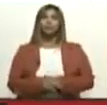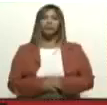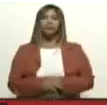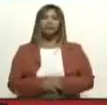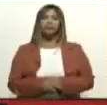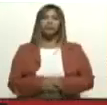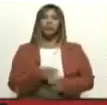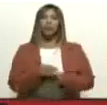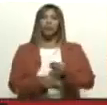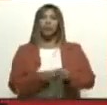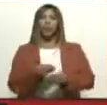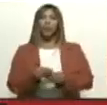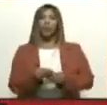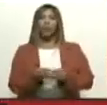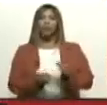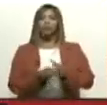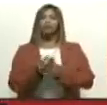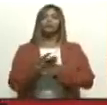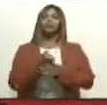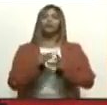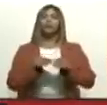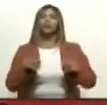de cómo surgió la tierra,